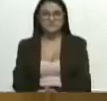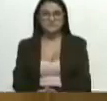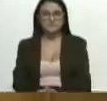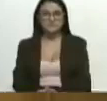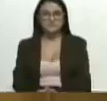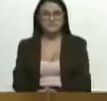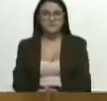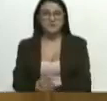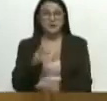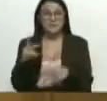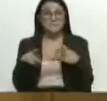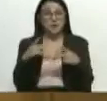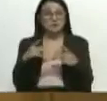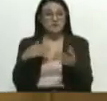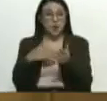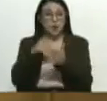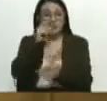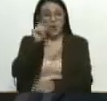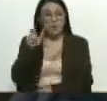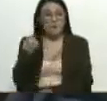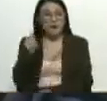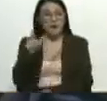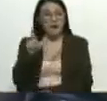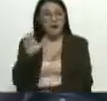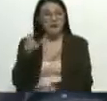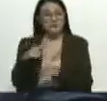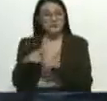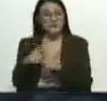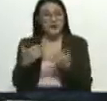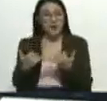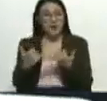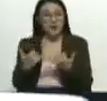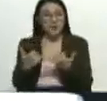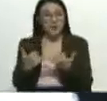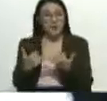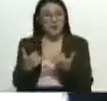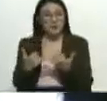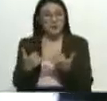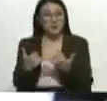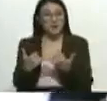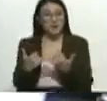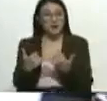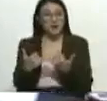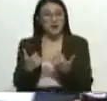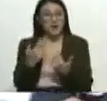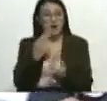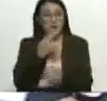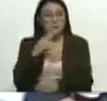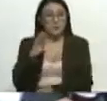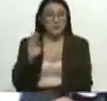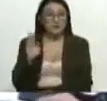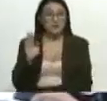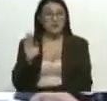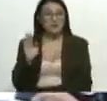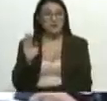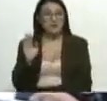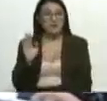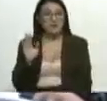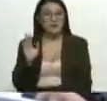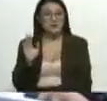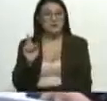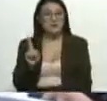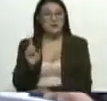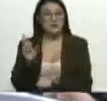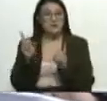El proceso contra Alex Saab está en una etapa comprometida, determinante